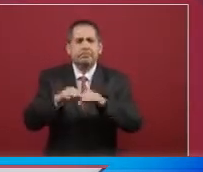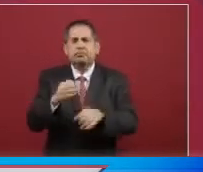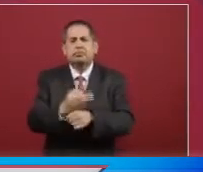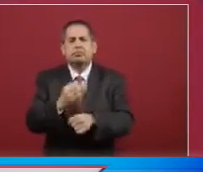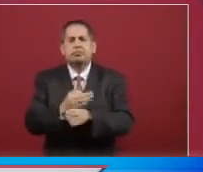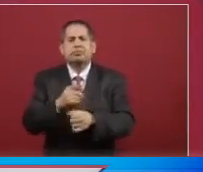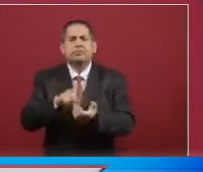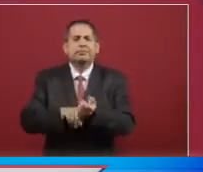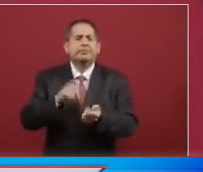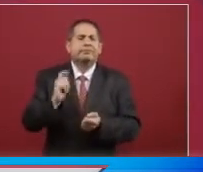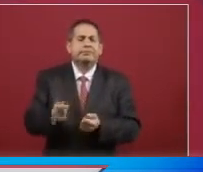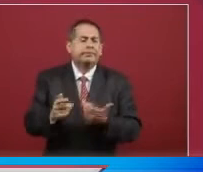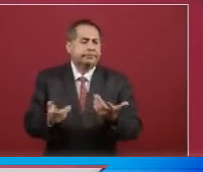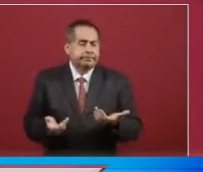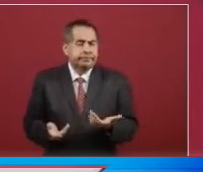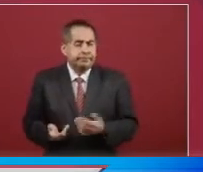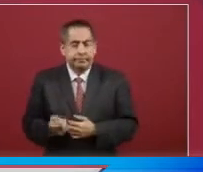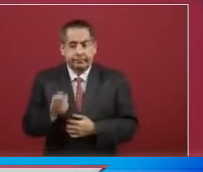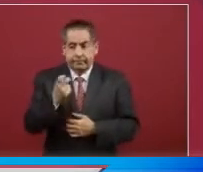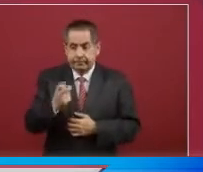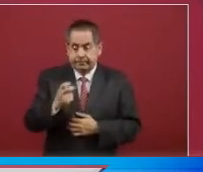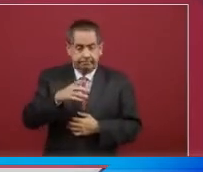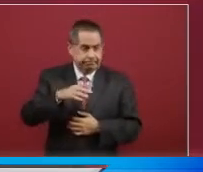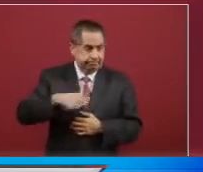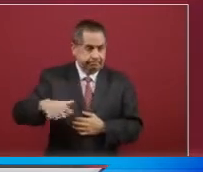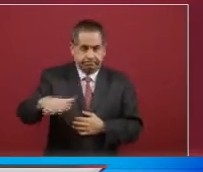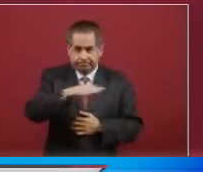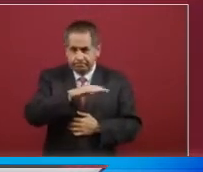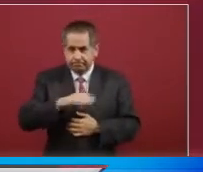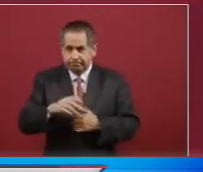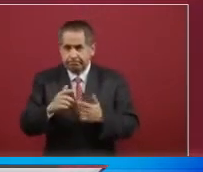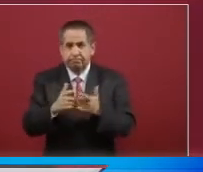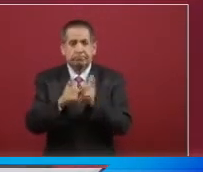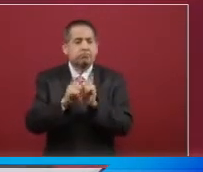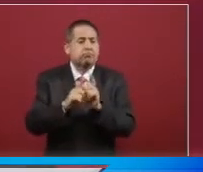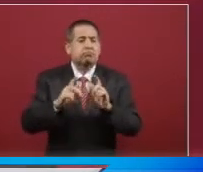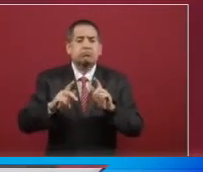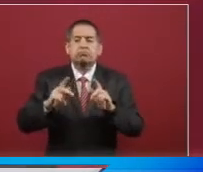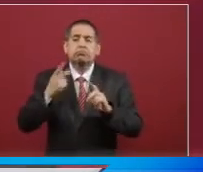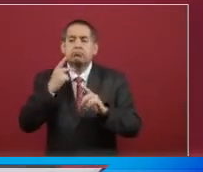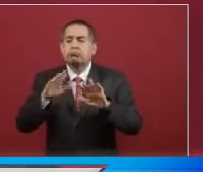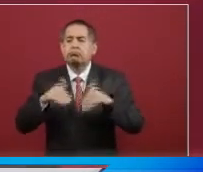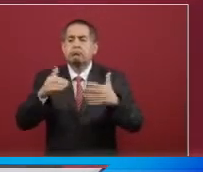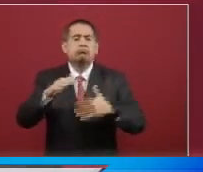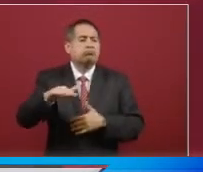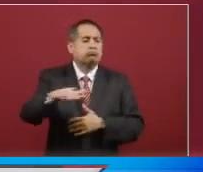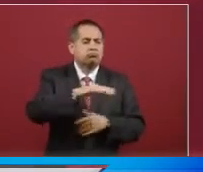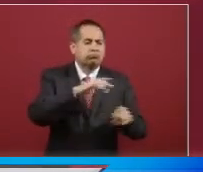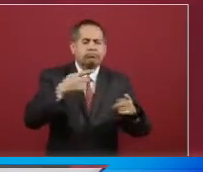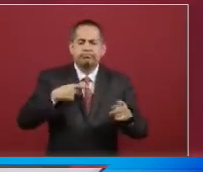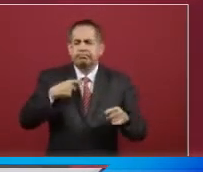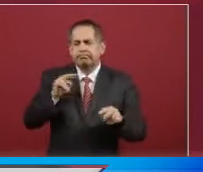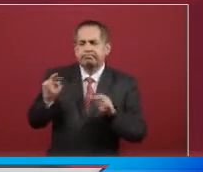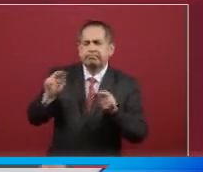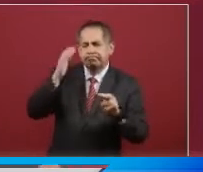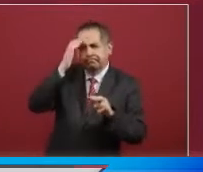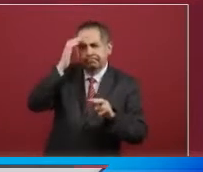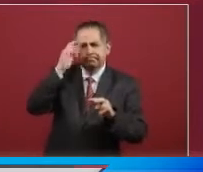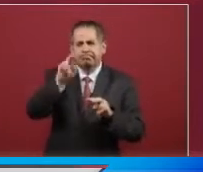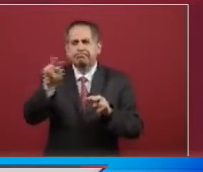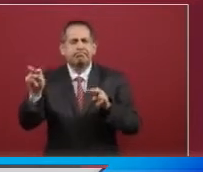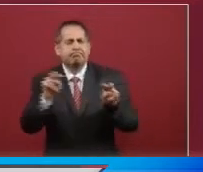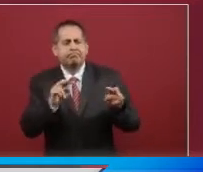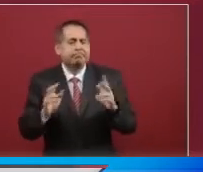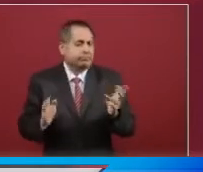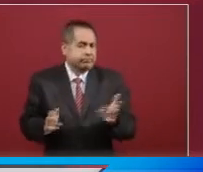gobierna. Primero inventaron la posibilidad de la reelección con la revocación del mandato. Muchos de ellos aprobaron la reelección en los últimos tiempos